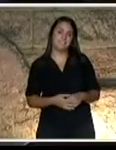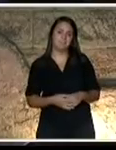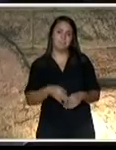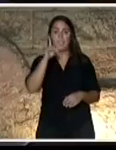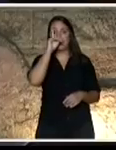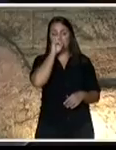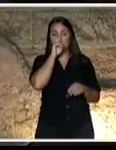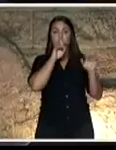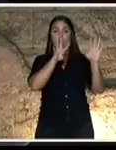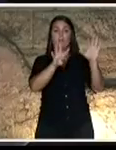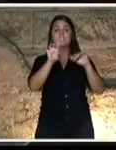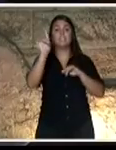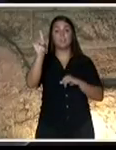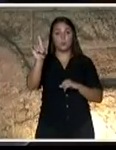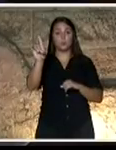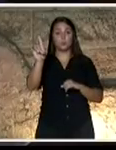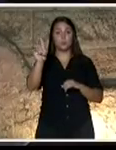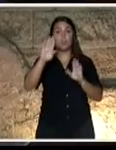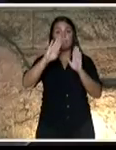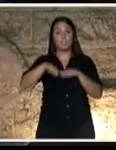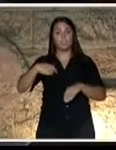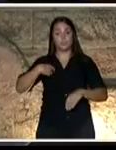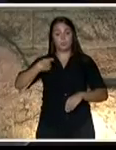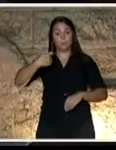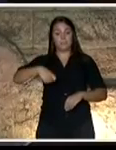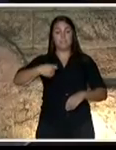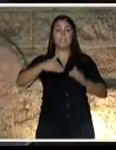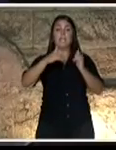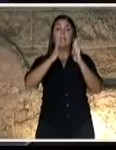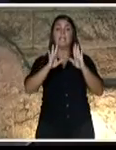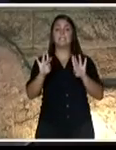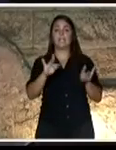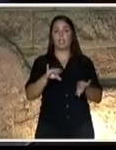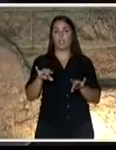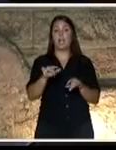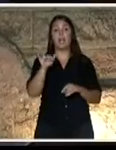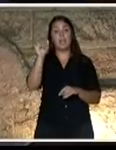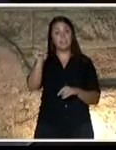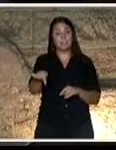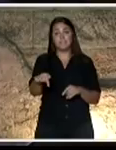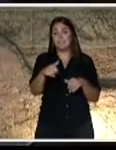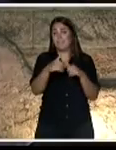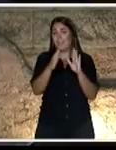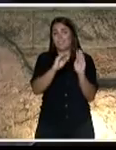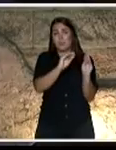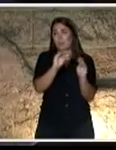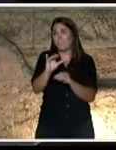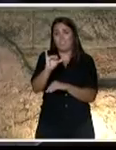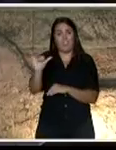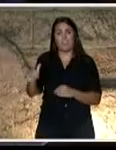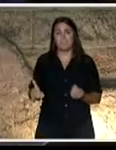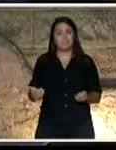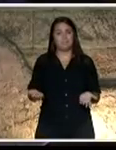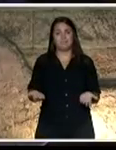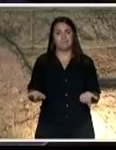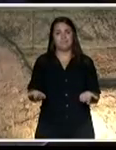año 91 me hacen presidente de la Casa Regional. Allí tenéis vuestro hogar, allí tenéis vuestra